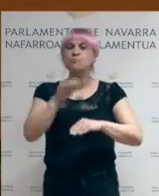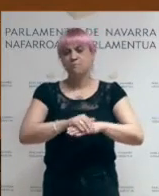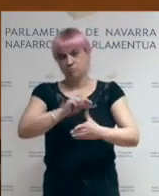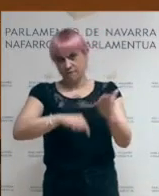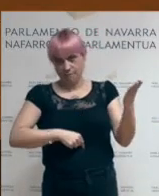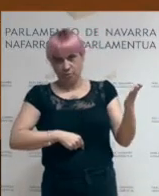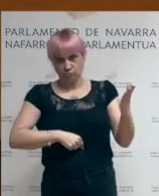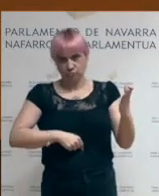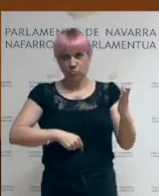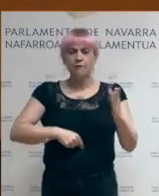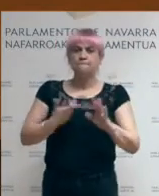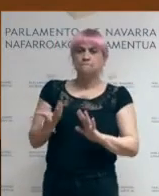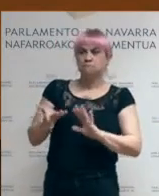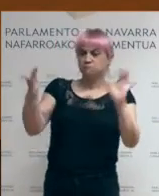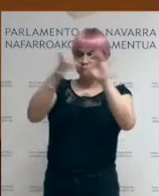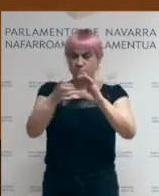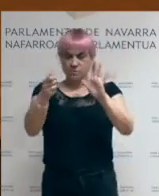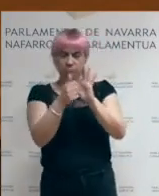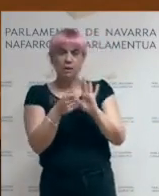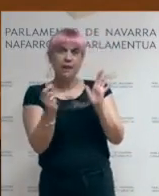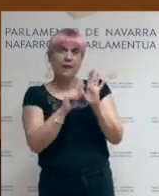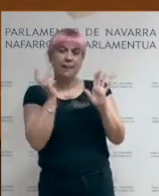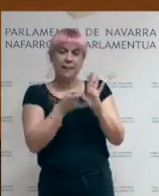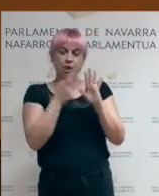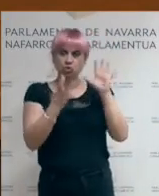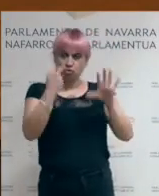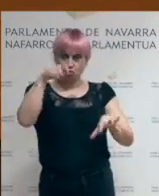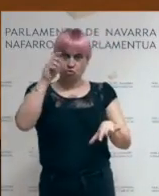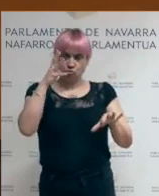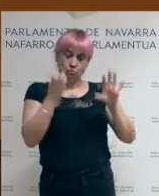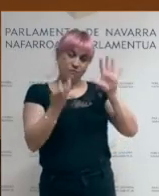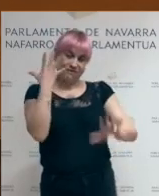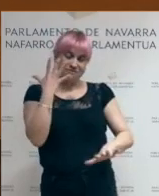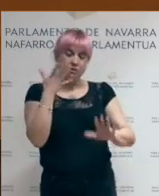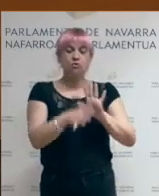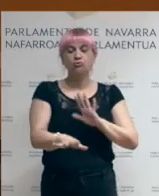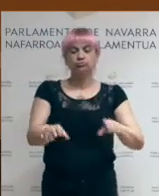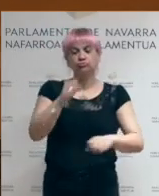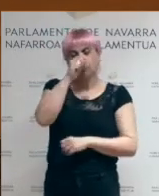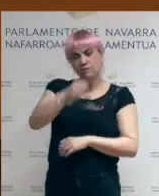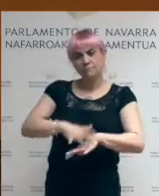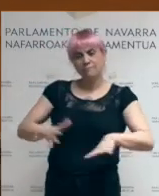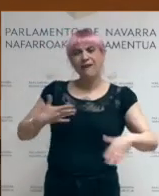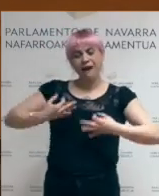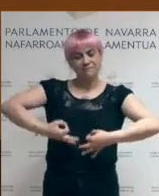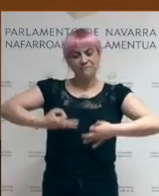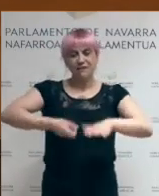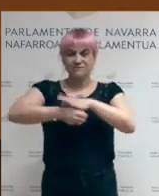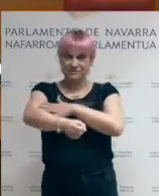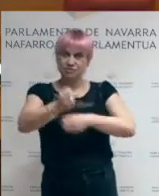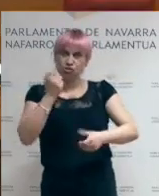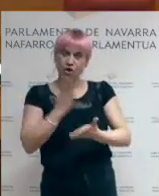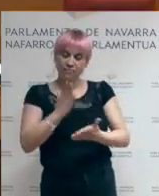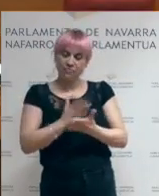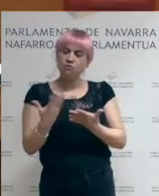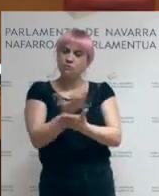hace referencia a la LODE, la Ley 895, una ley socialista, que sirvió para garantizar la escolarización de todos, es cierto, pero también